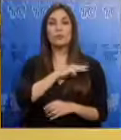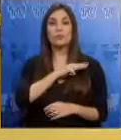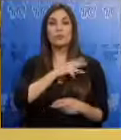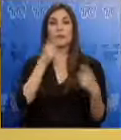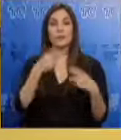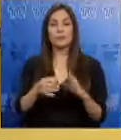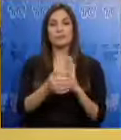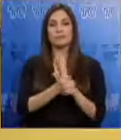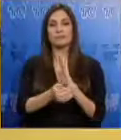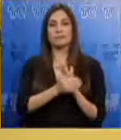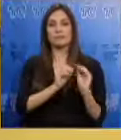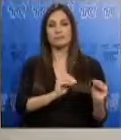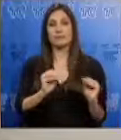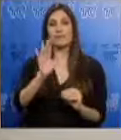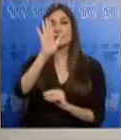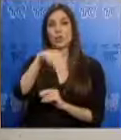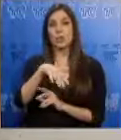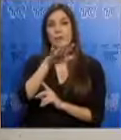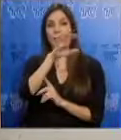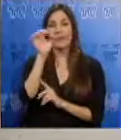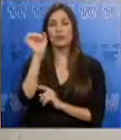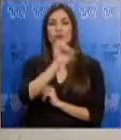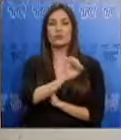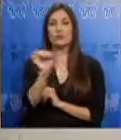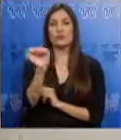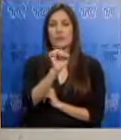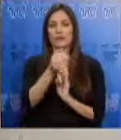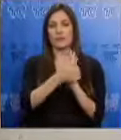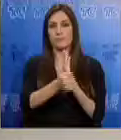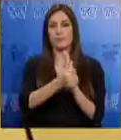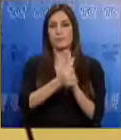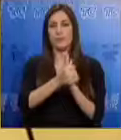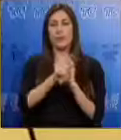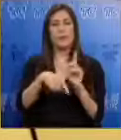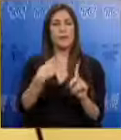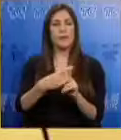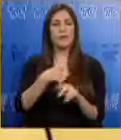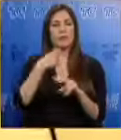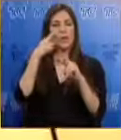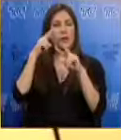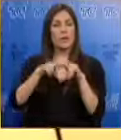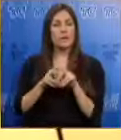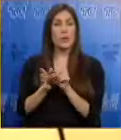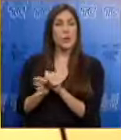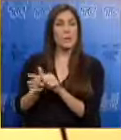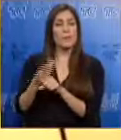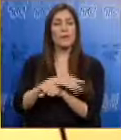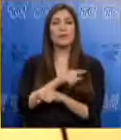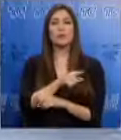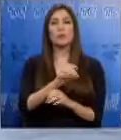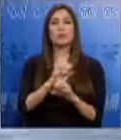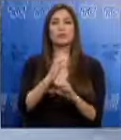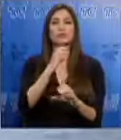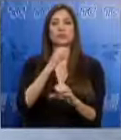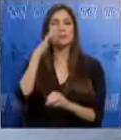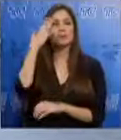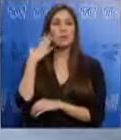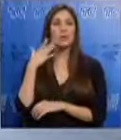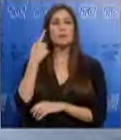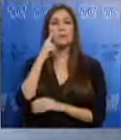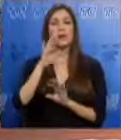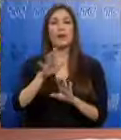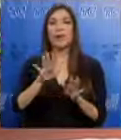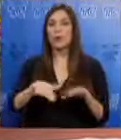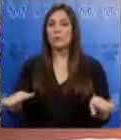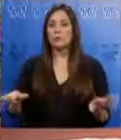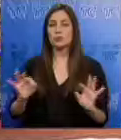se han capacitado a 5.520 choferes y que se hizo una exhaustiva revisión técnica de las unidades para garantizar la seguridad a los